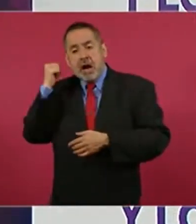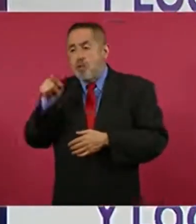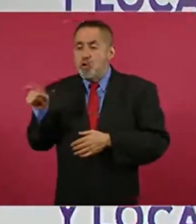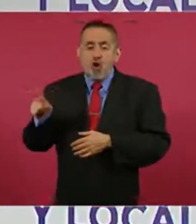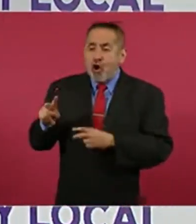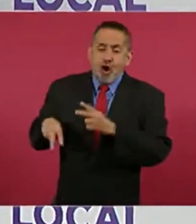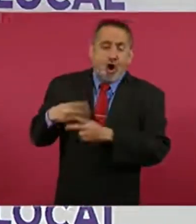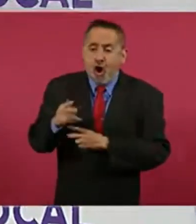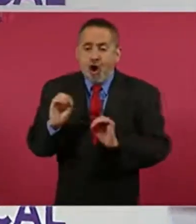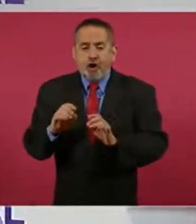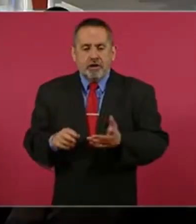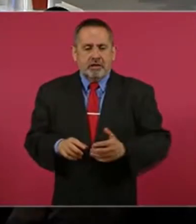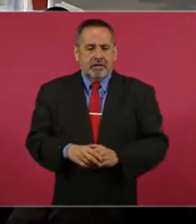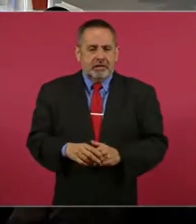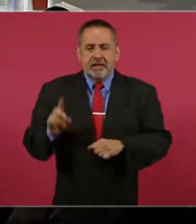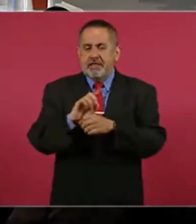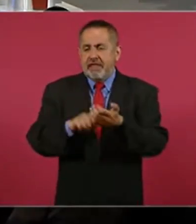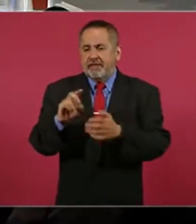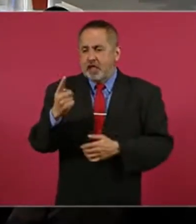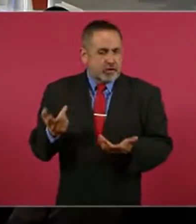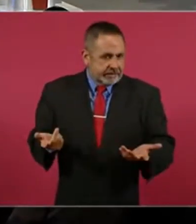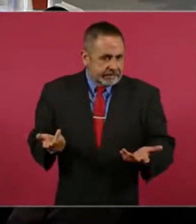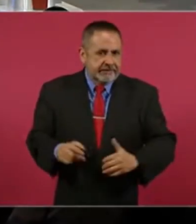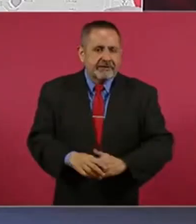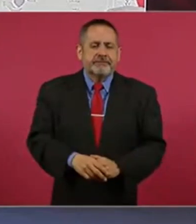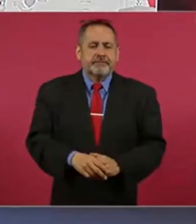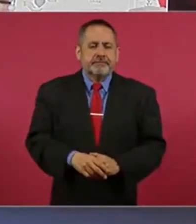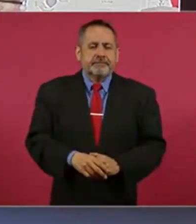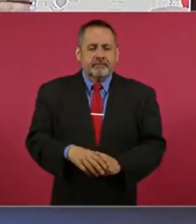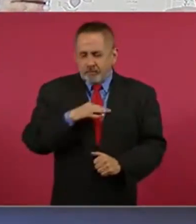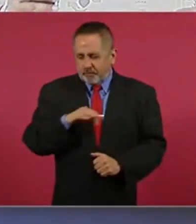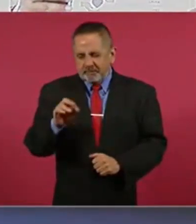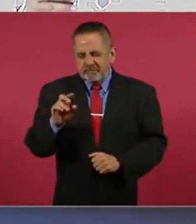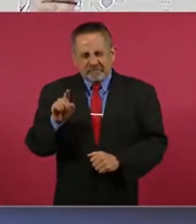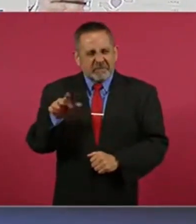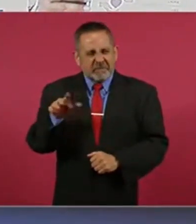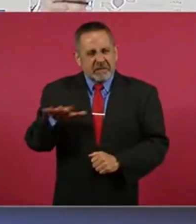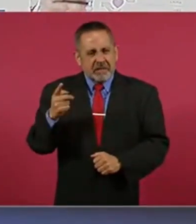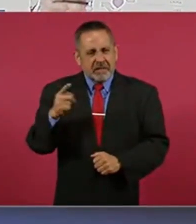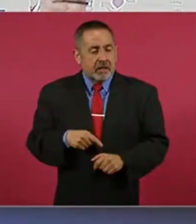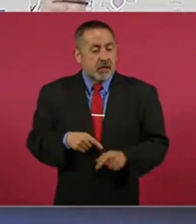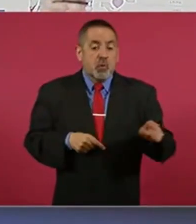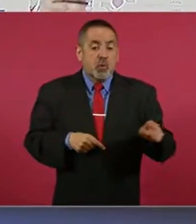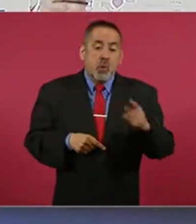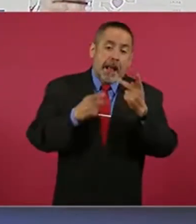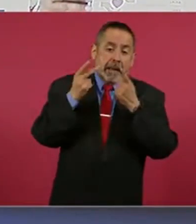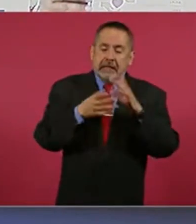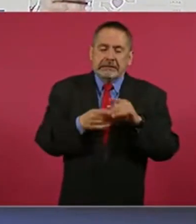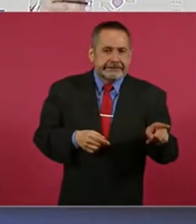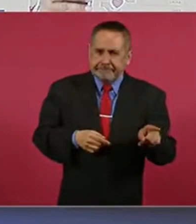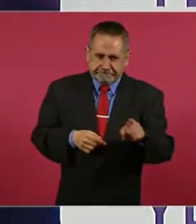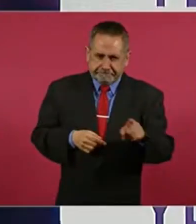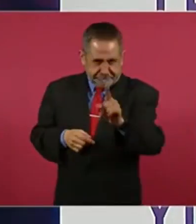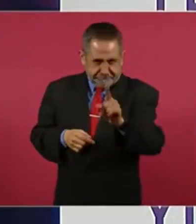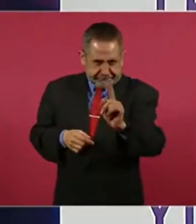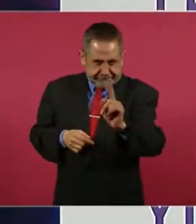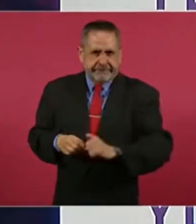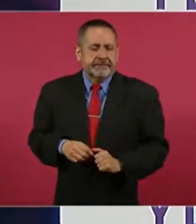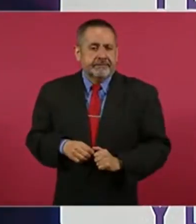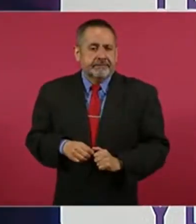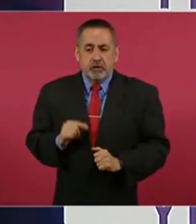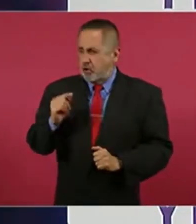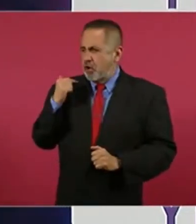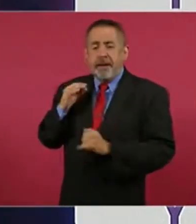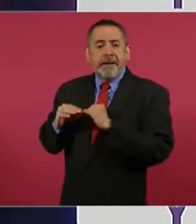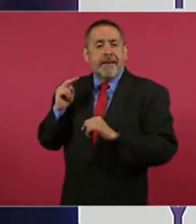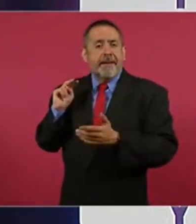fue el 31, estuve cerca del 31, pero estás hablando de mi último viaje,